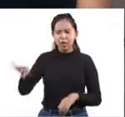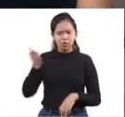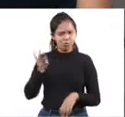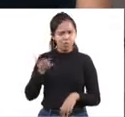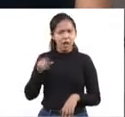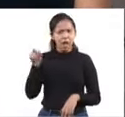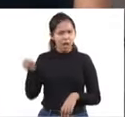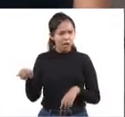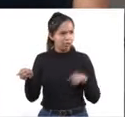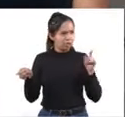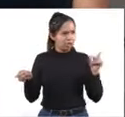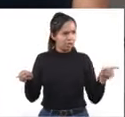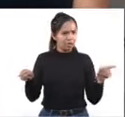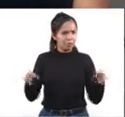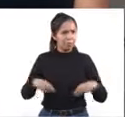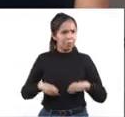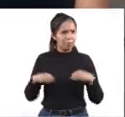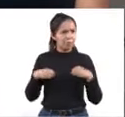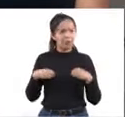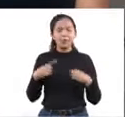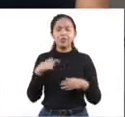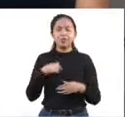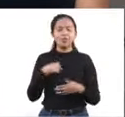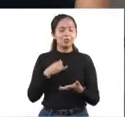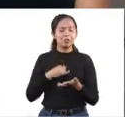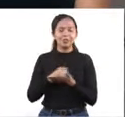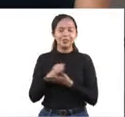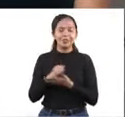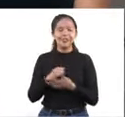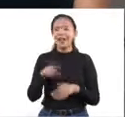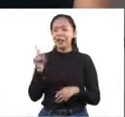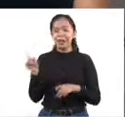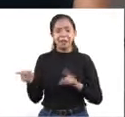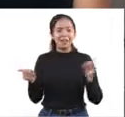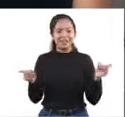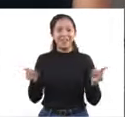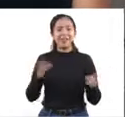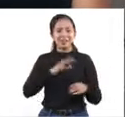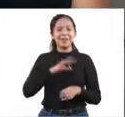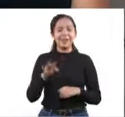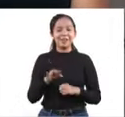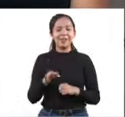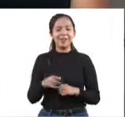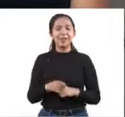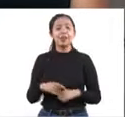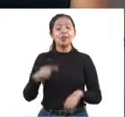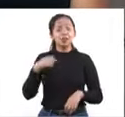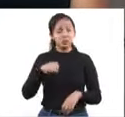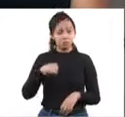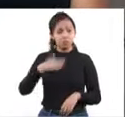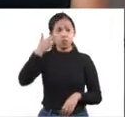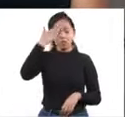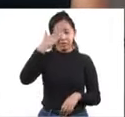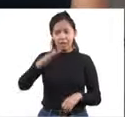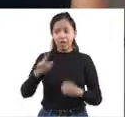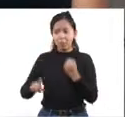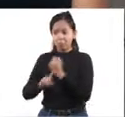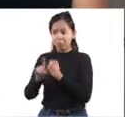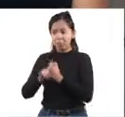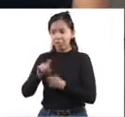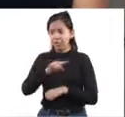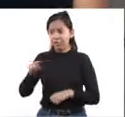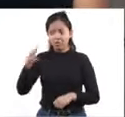puedo ser de allá, que soy binacional, que me importan los problemas de los mexicanos porque tengo familia viviendo